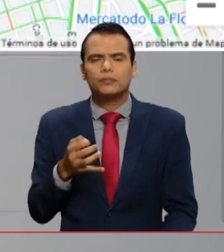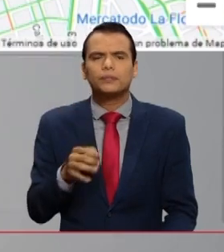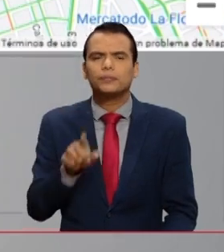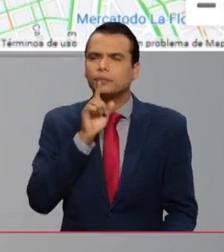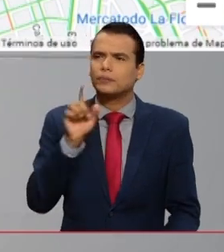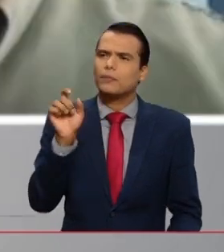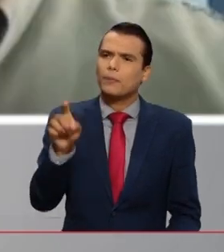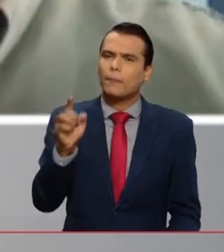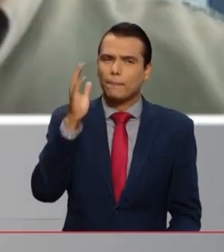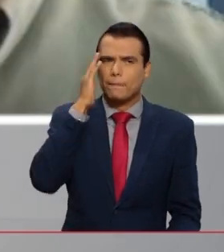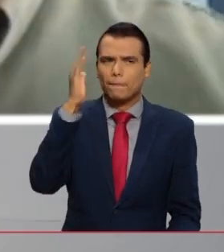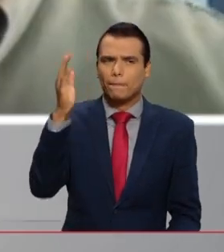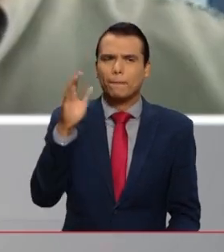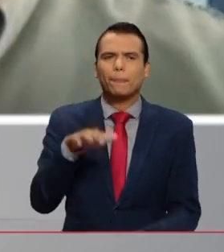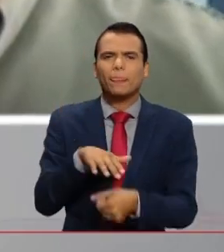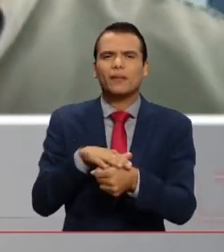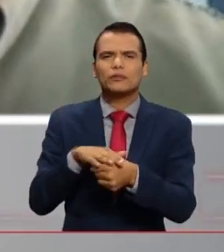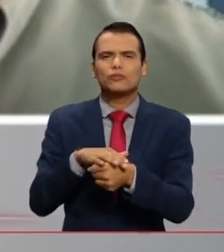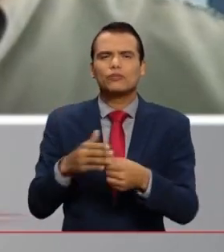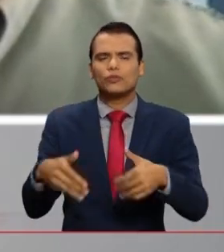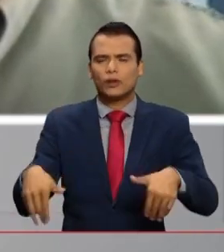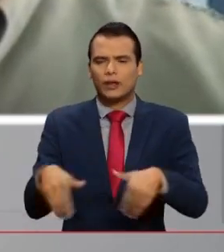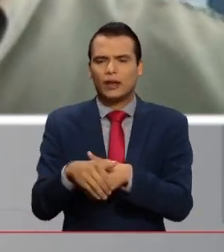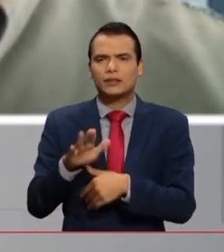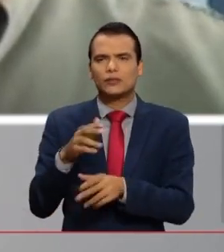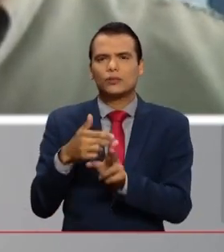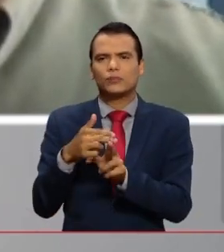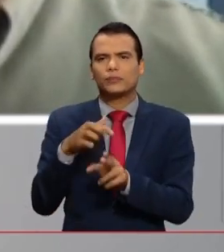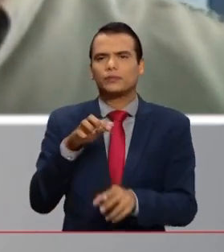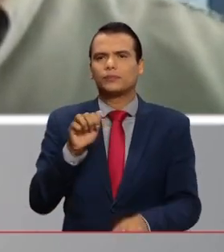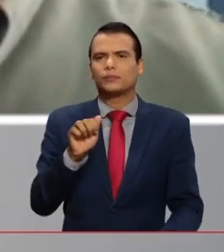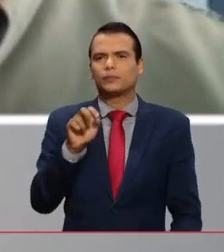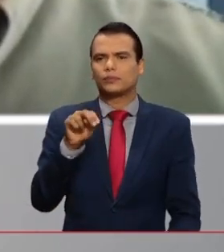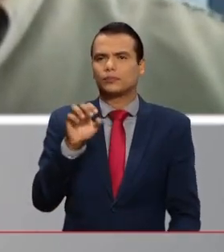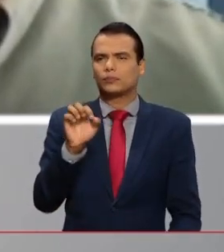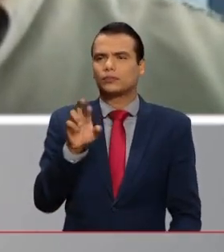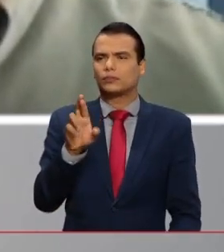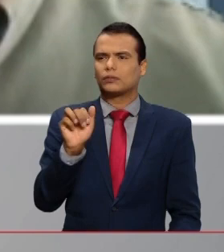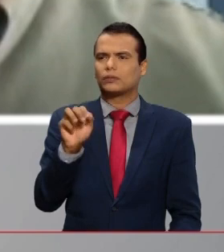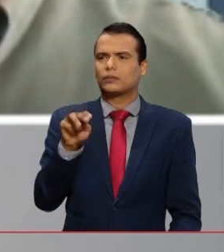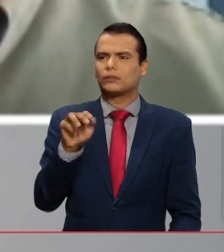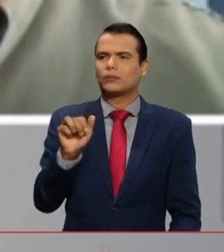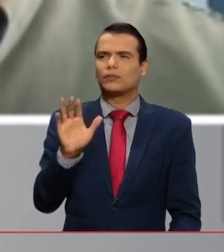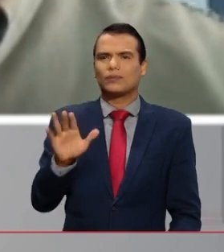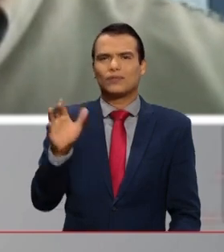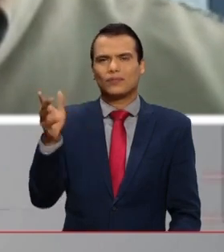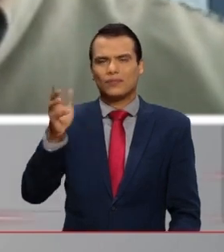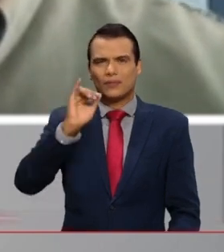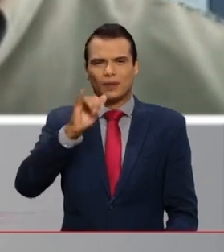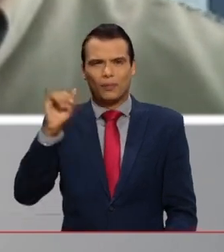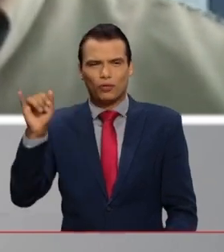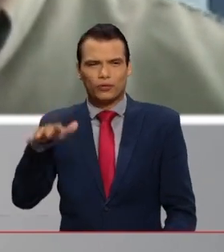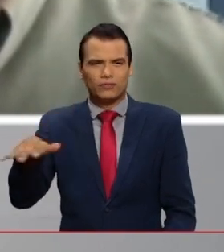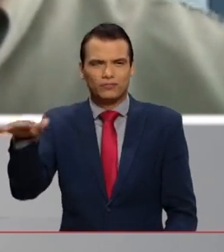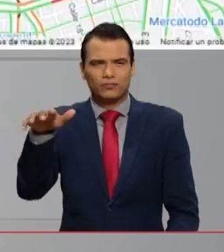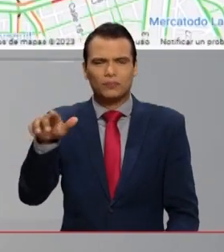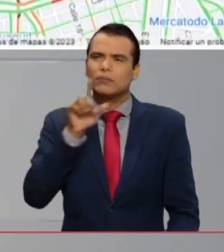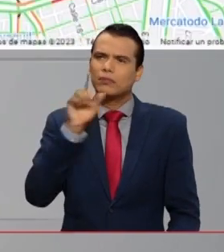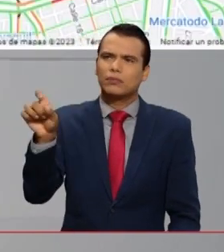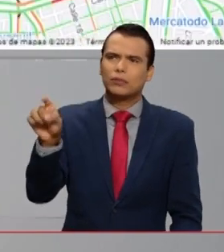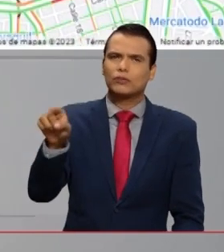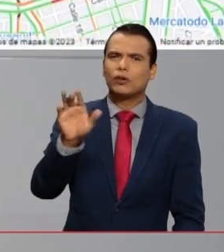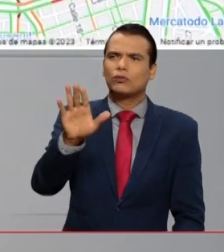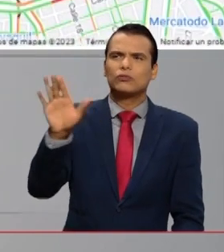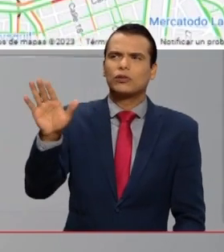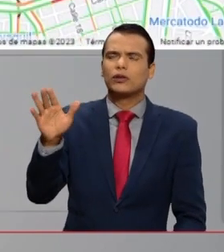reporte tiene usted de la situación en la vía Panorama? Sí, es muy importante decirle a nuestros ciudadanos, si se van a desplazar al